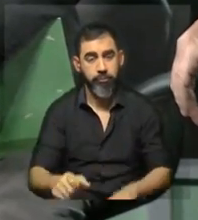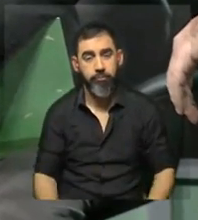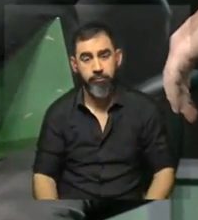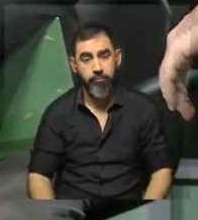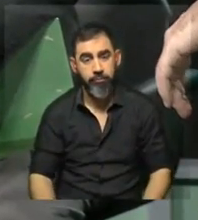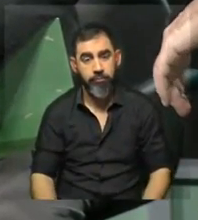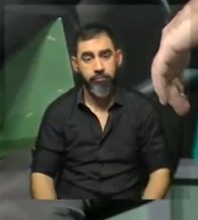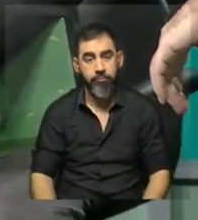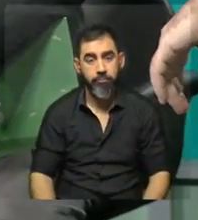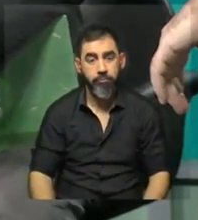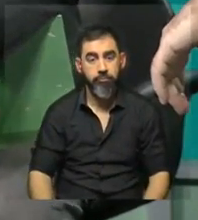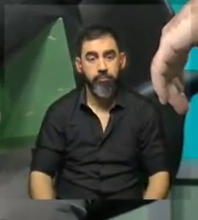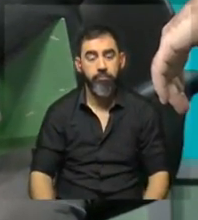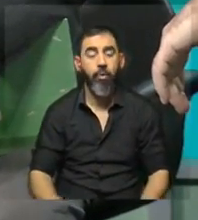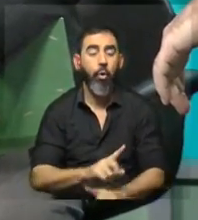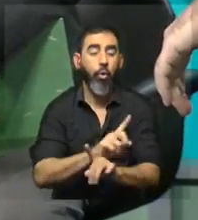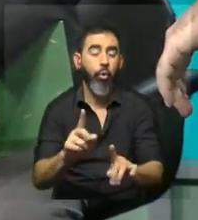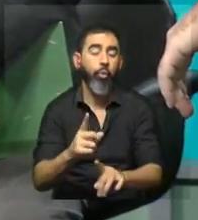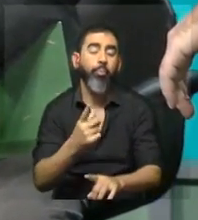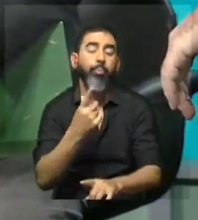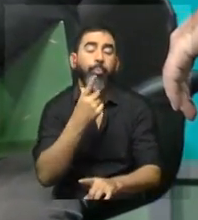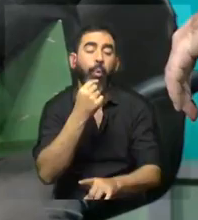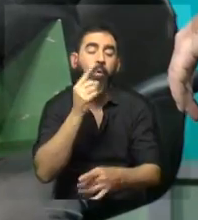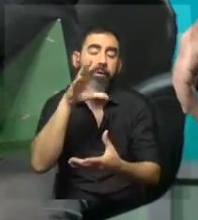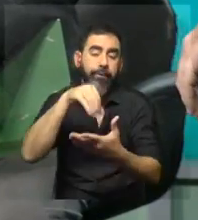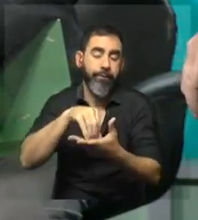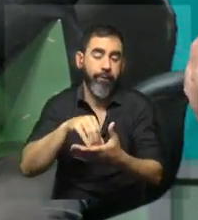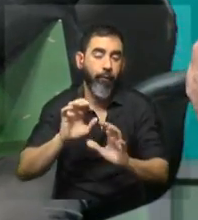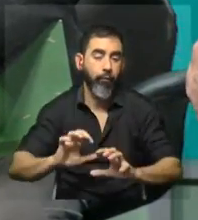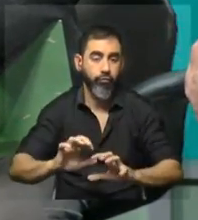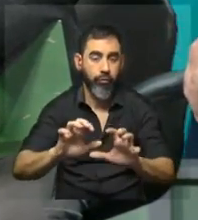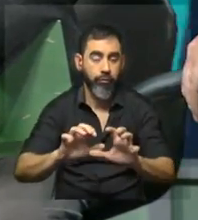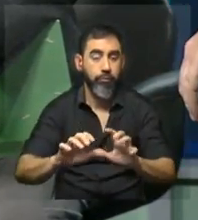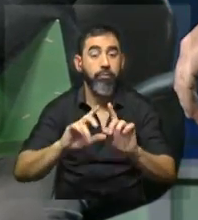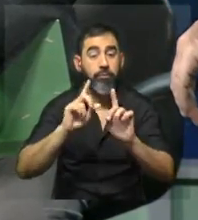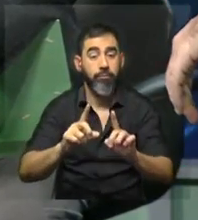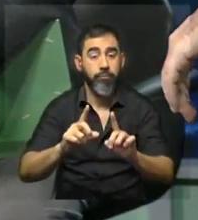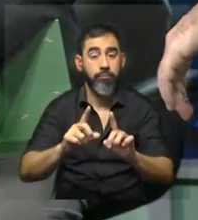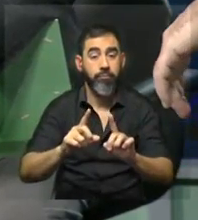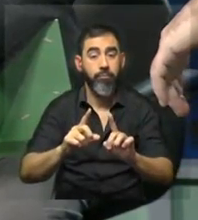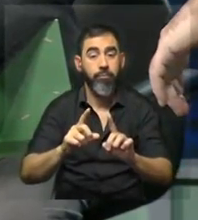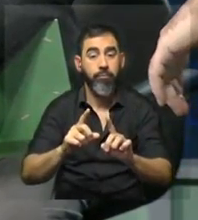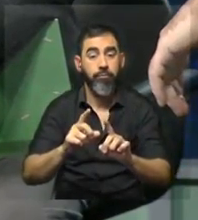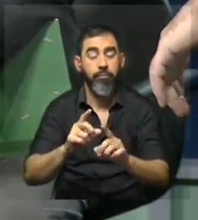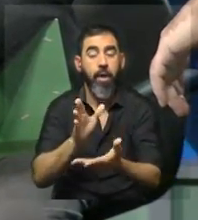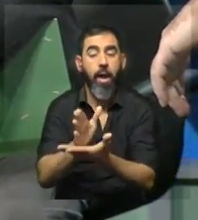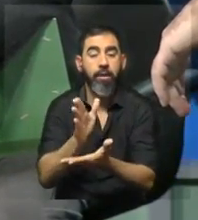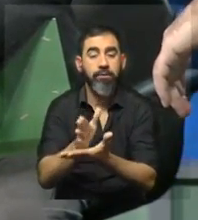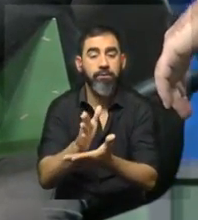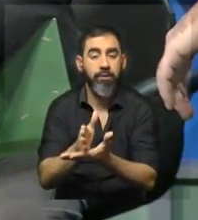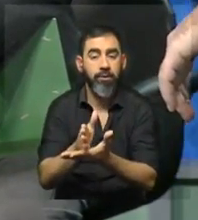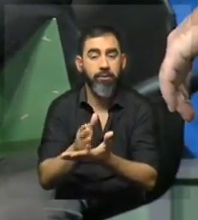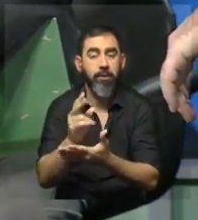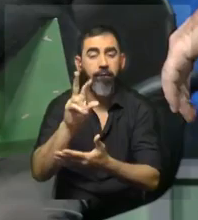No estaría, no era la integrante del cuerpo policial. Y además después le siguieron dando como una subvención,